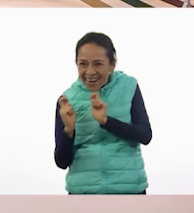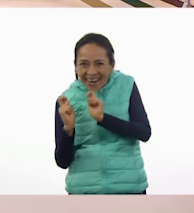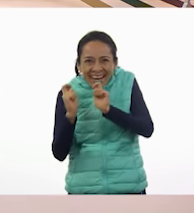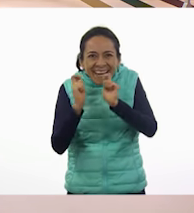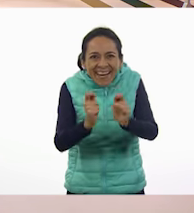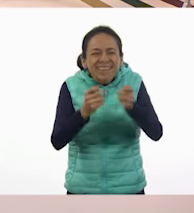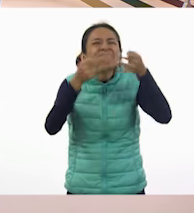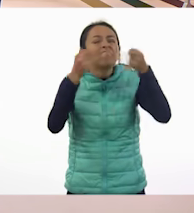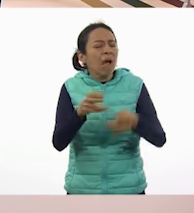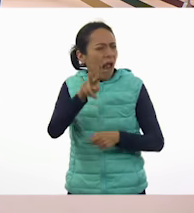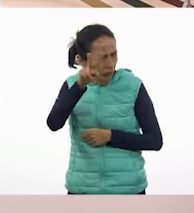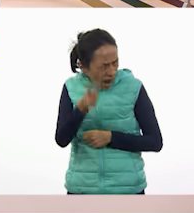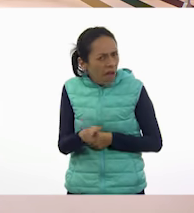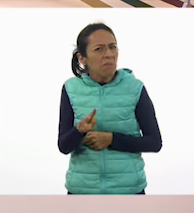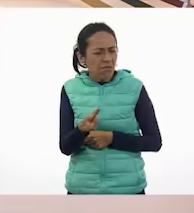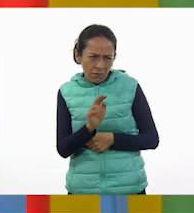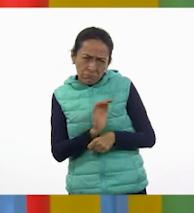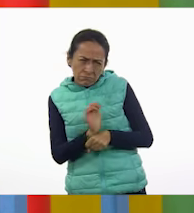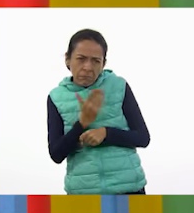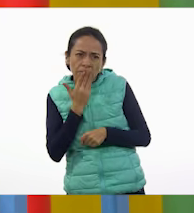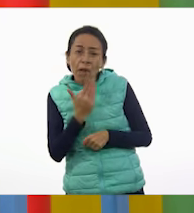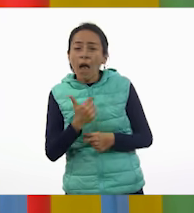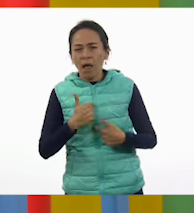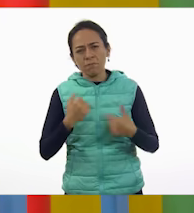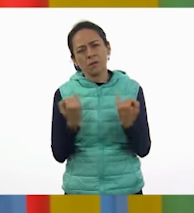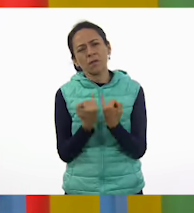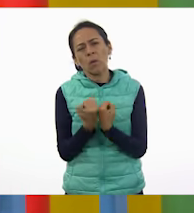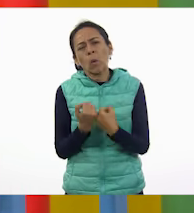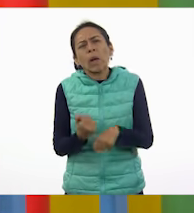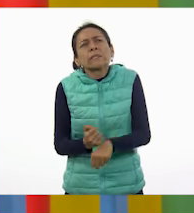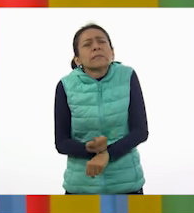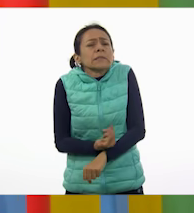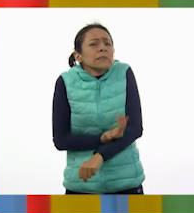hizo muy bien. A mí también se me puso la piel chinita.